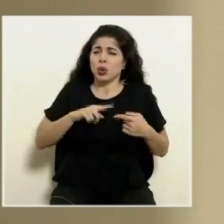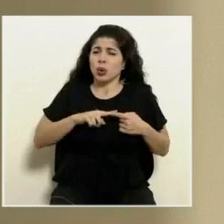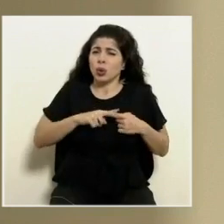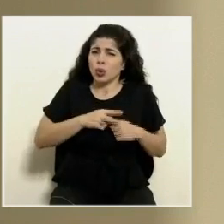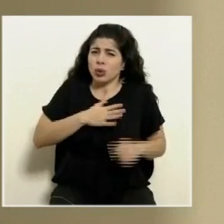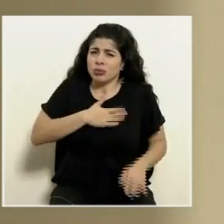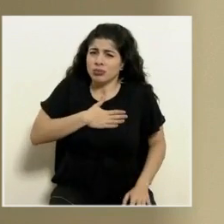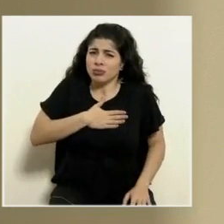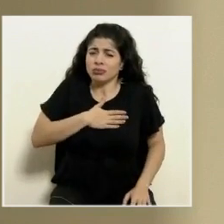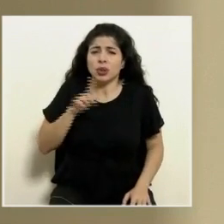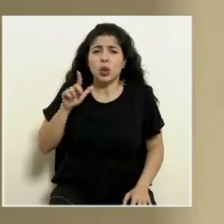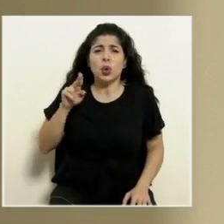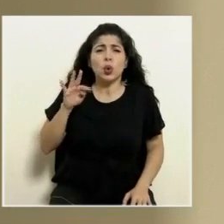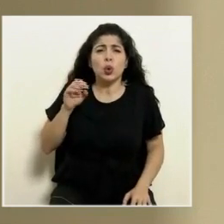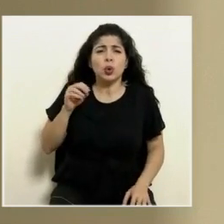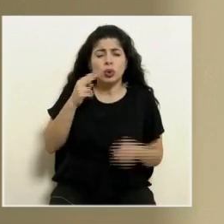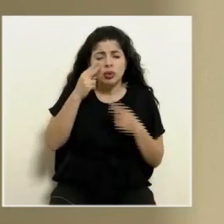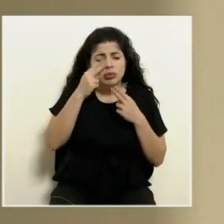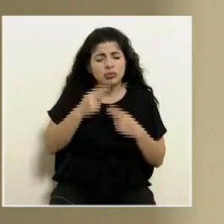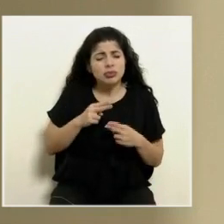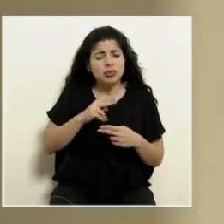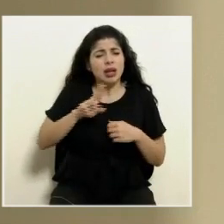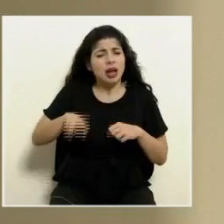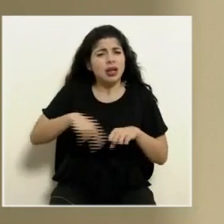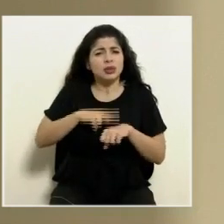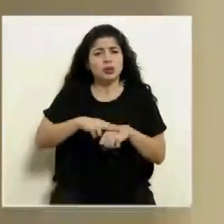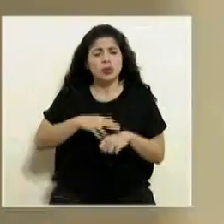verdad, es un luto que vivimos todos los días a nivel nacional.